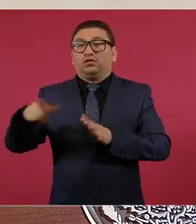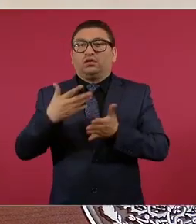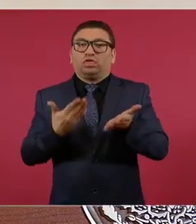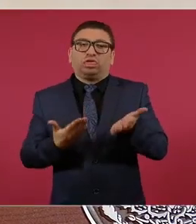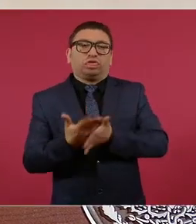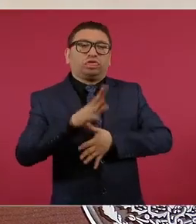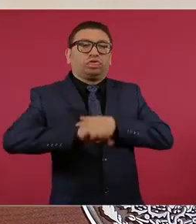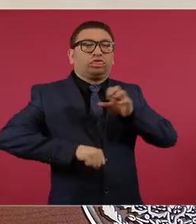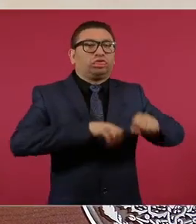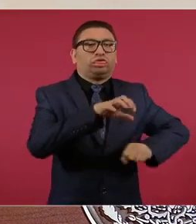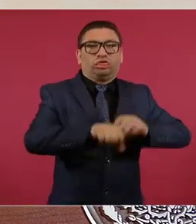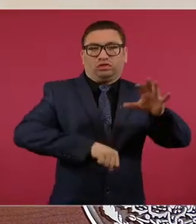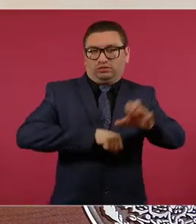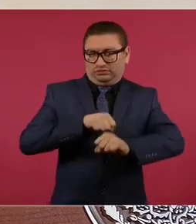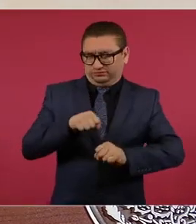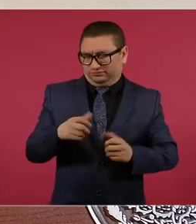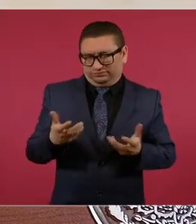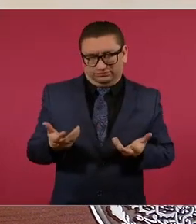gallinero